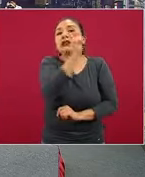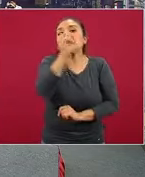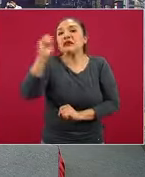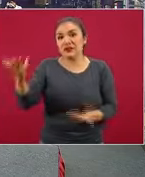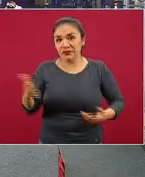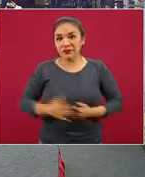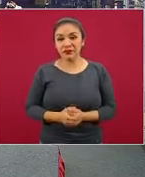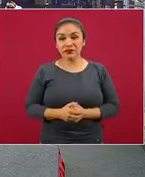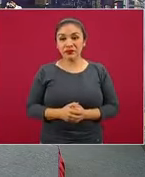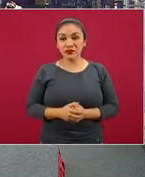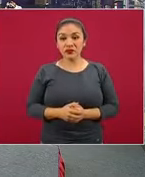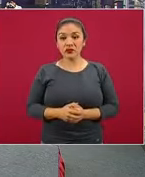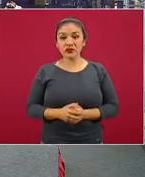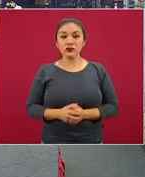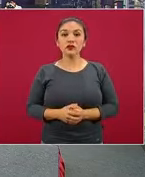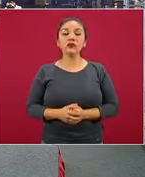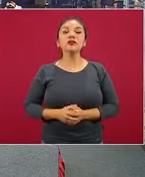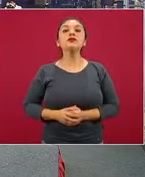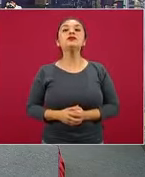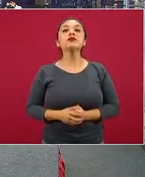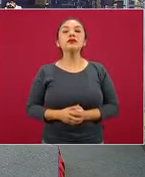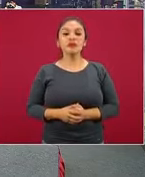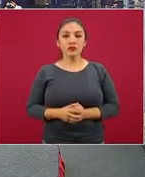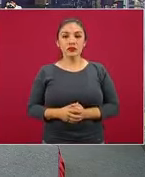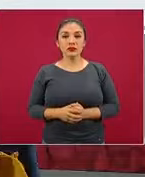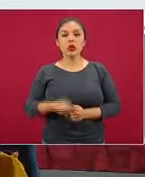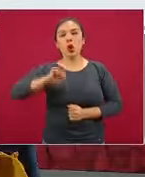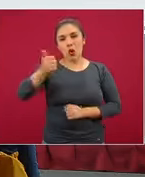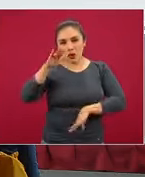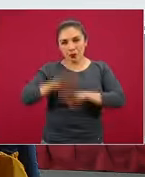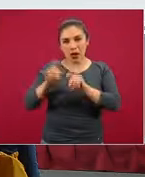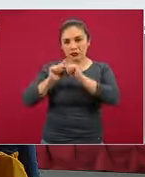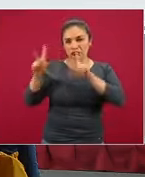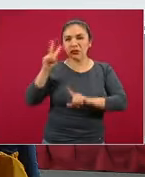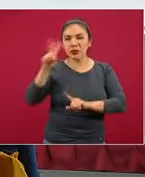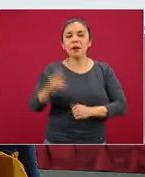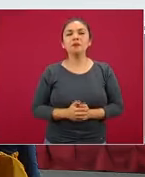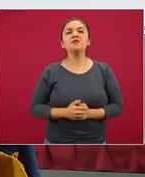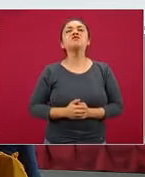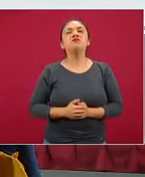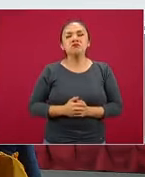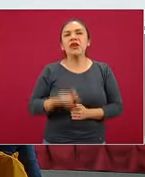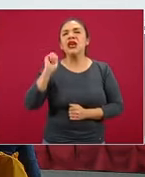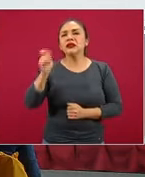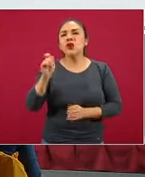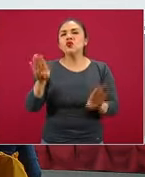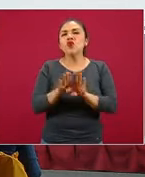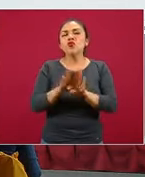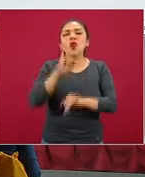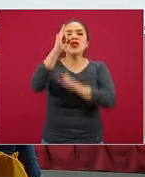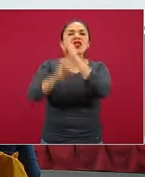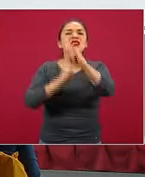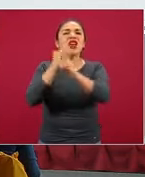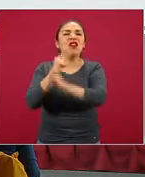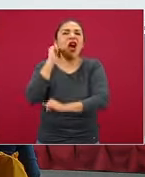federativas. Veamos las siguientes diapositivas. Vamos a entrar entonces a revisar un poco en lo que es el panorama